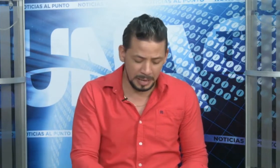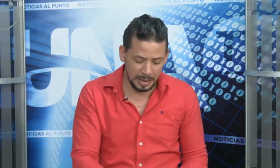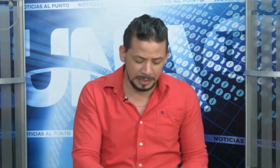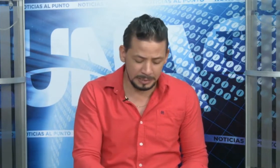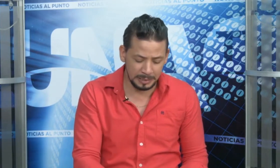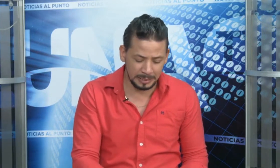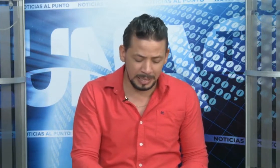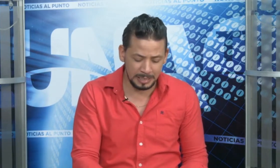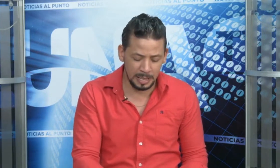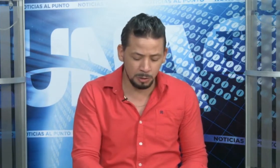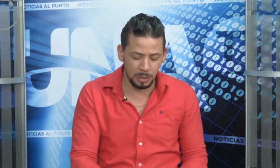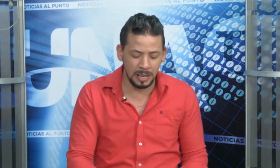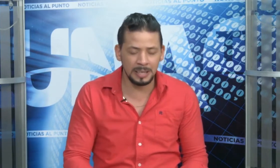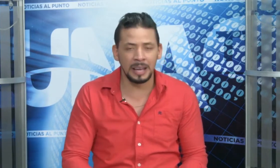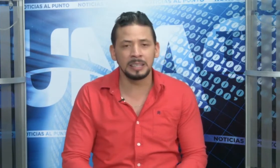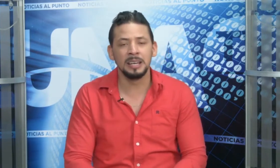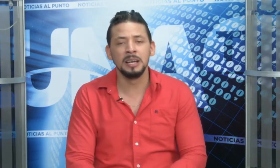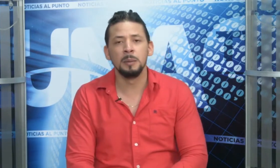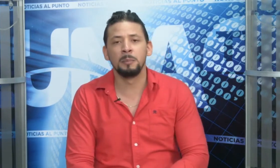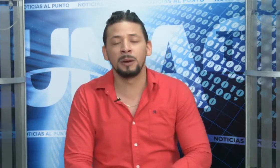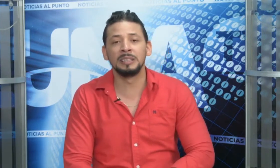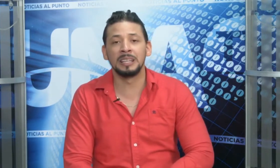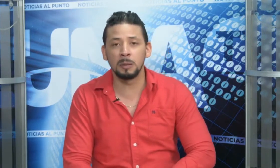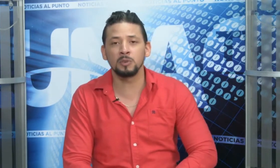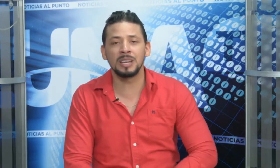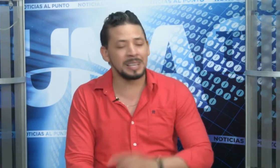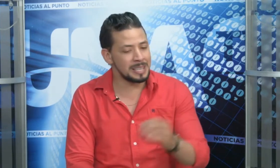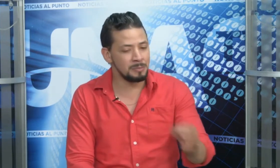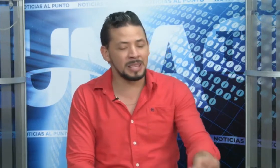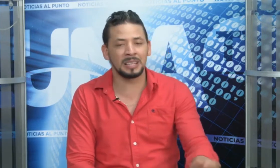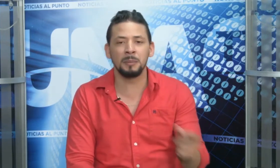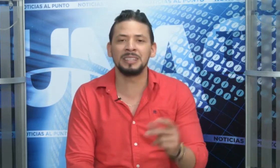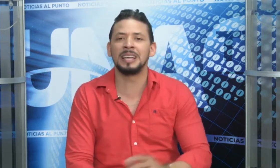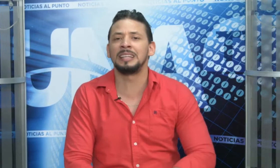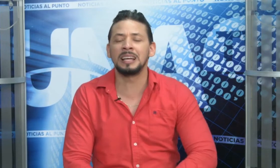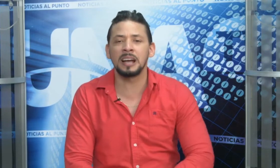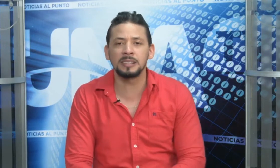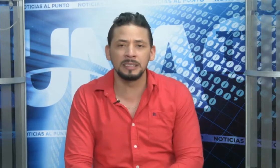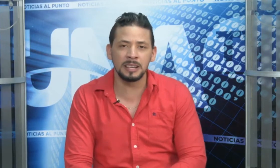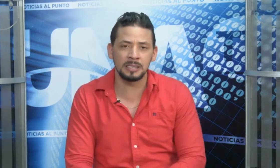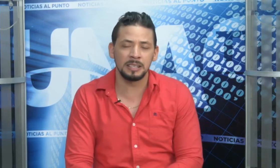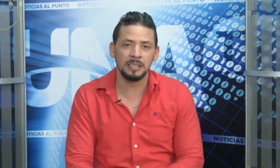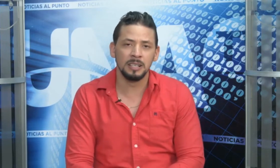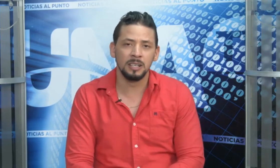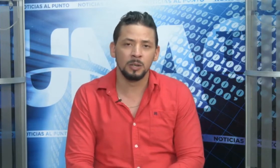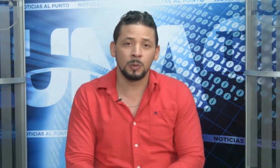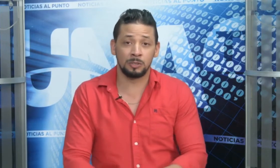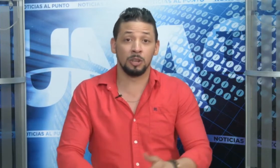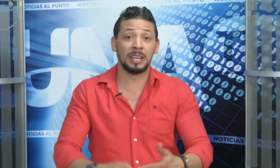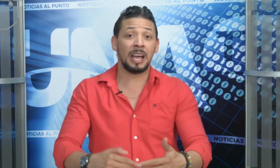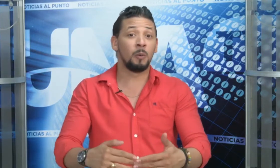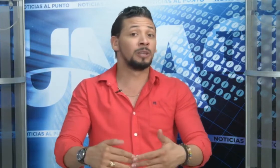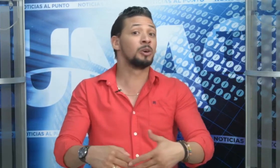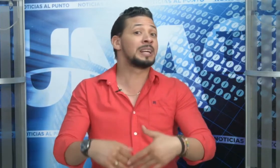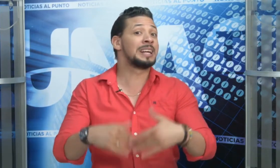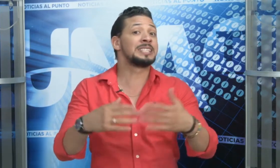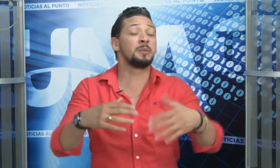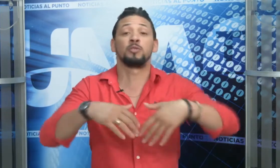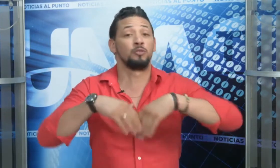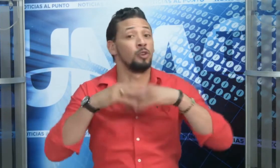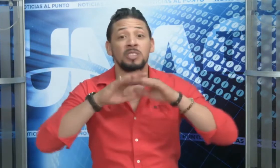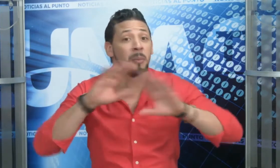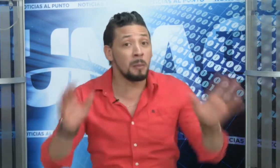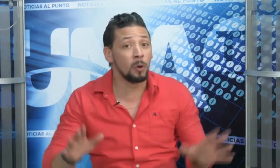principalmente en la tarjeta de solidaridad pero entendemos que inmediatamente ya tienen que extenderse cuestión de que cuando